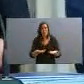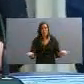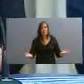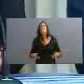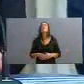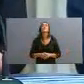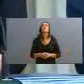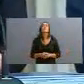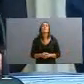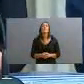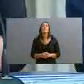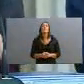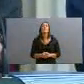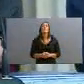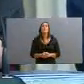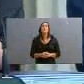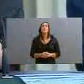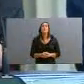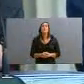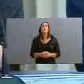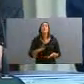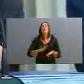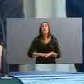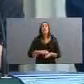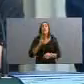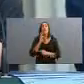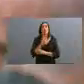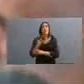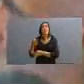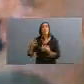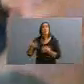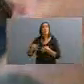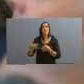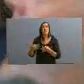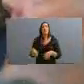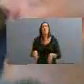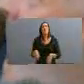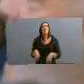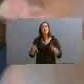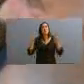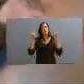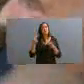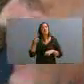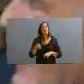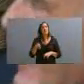Bueno, en materia de seguridad, un tema que definitivamente debemos